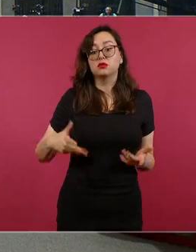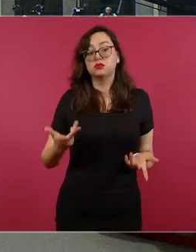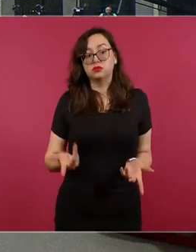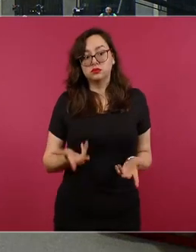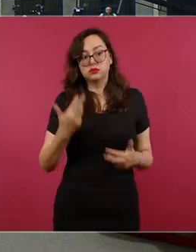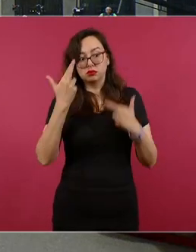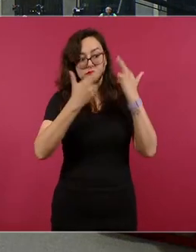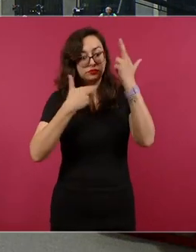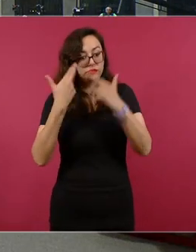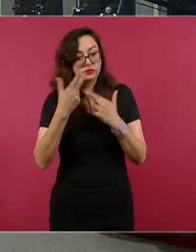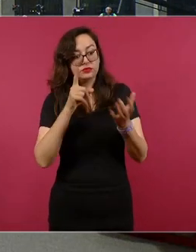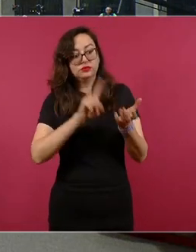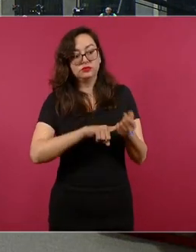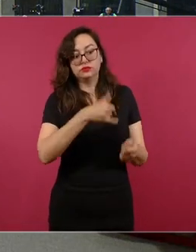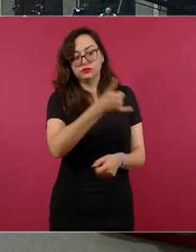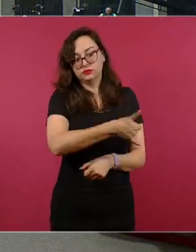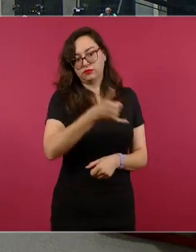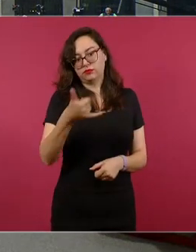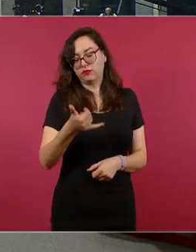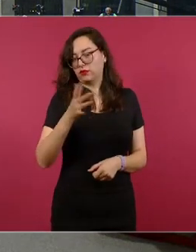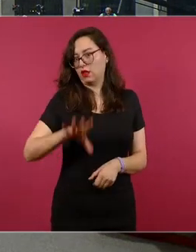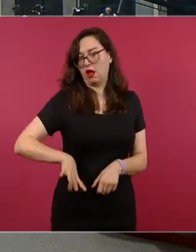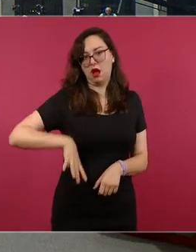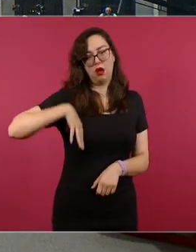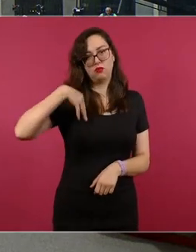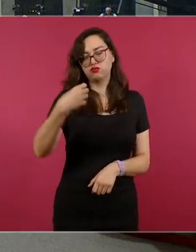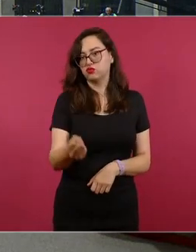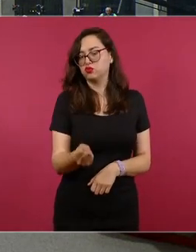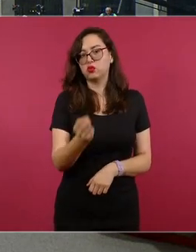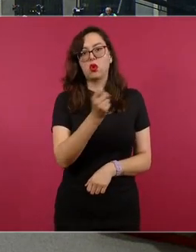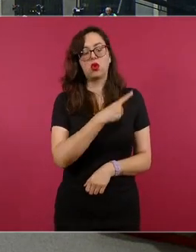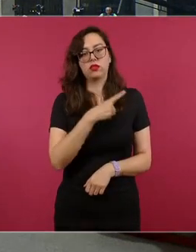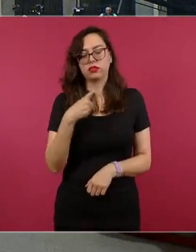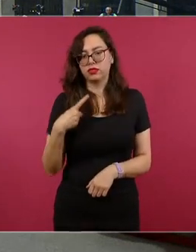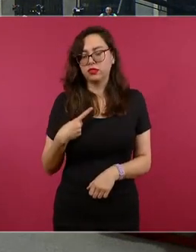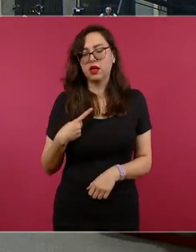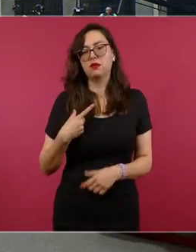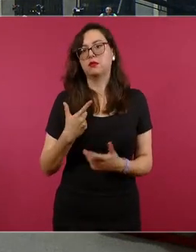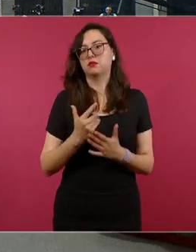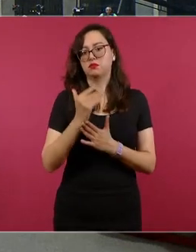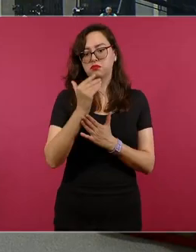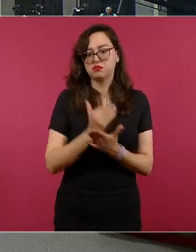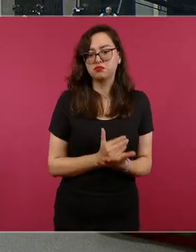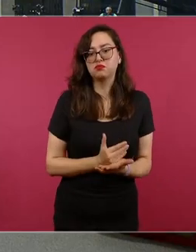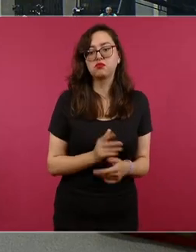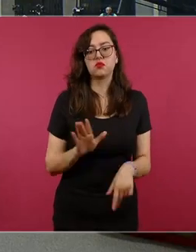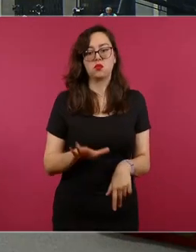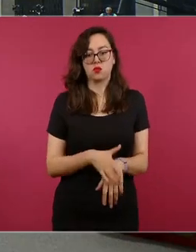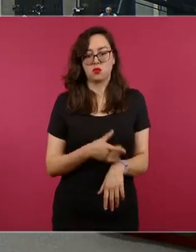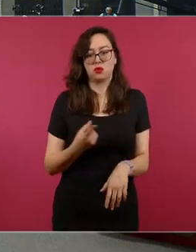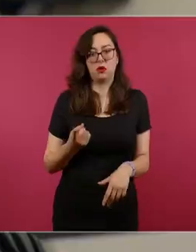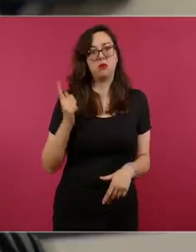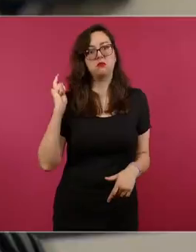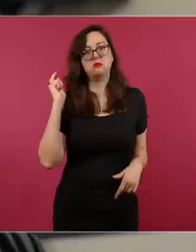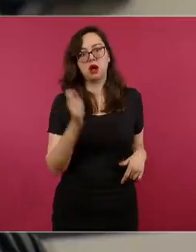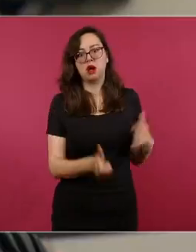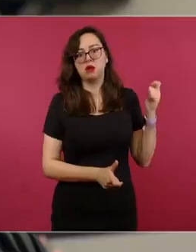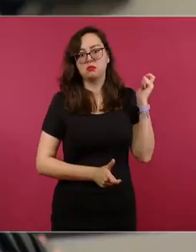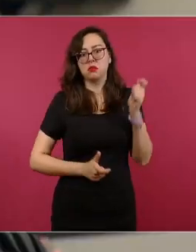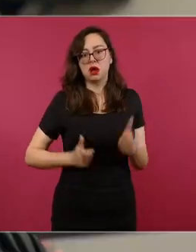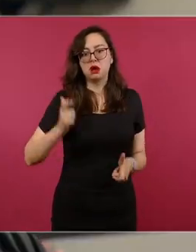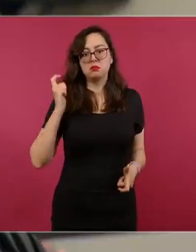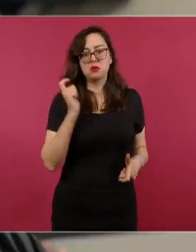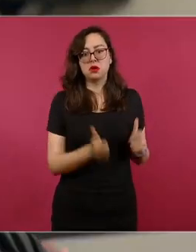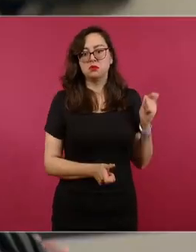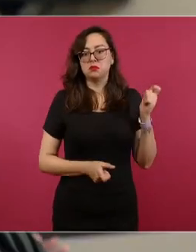abusos y aliviar la carga financiera de los mexicanos atrapados en este ciclo interminable de deudas impagables. El